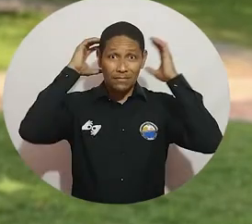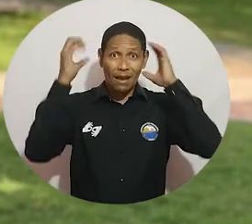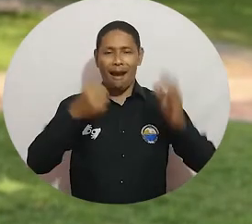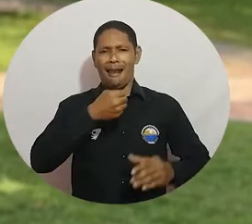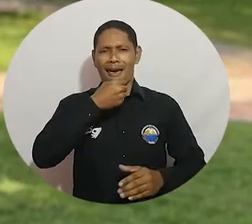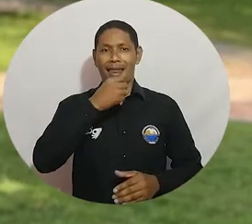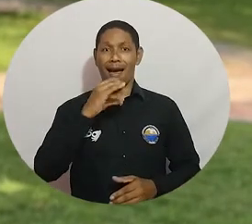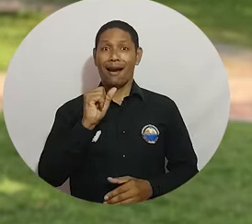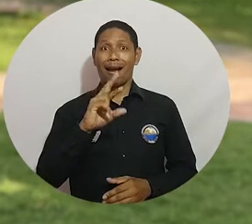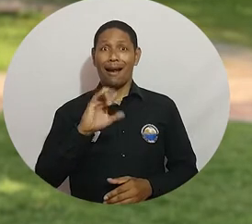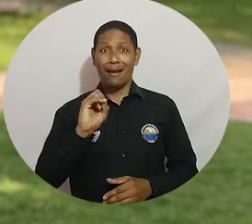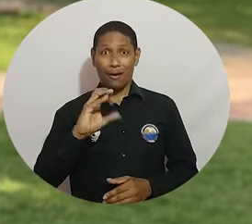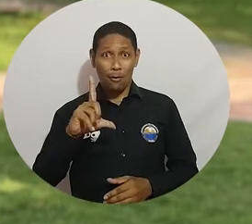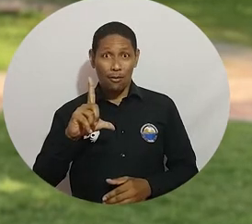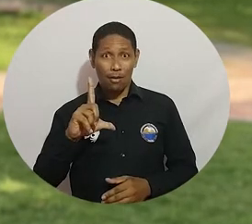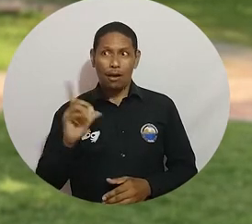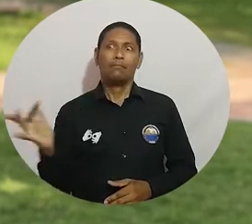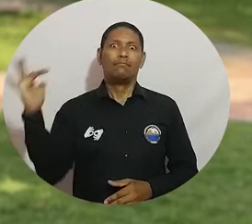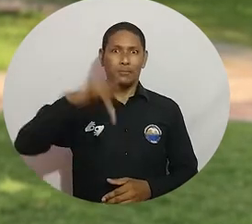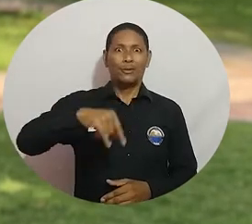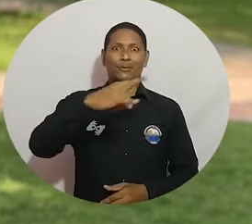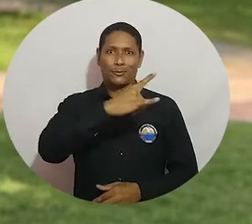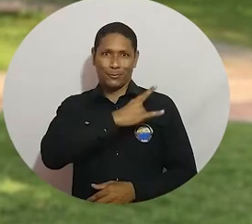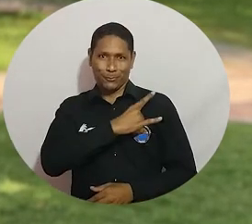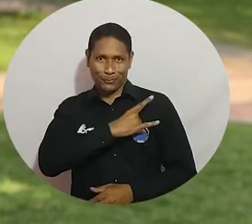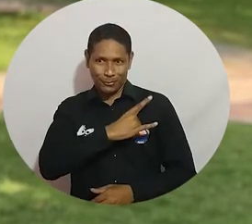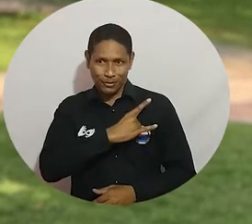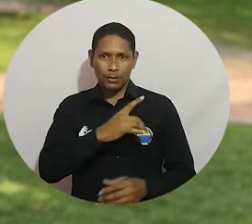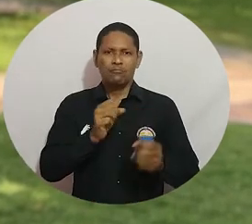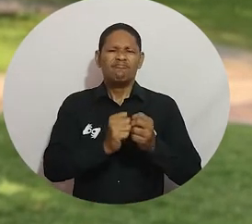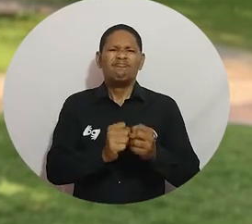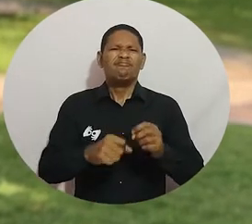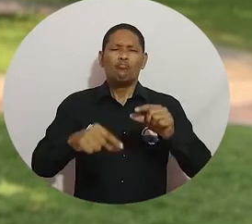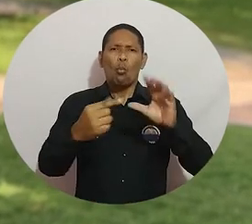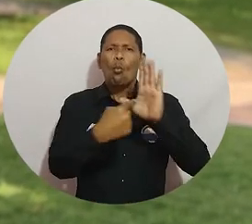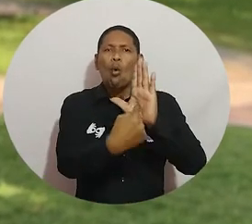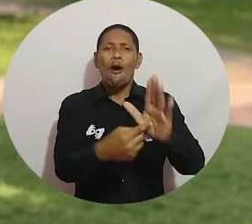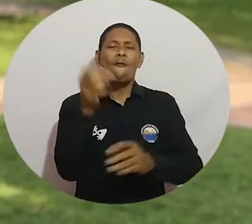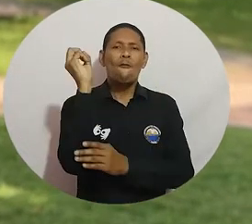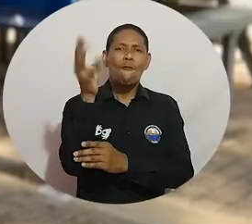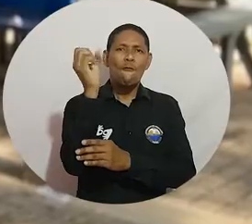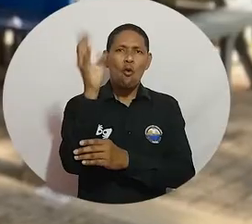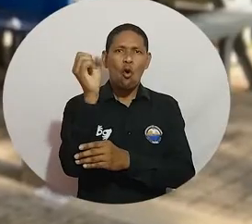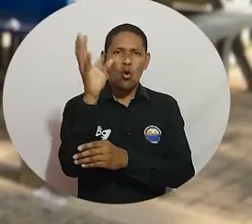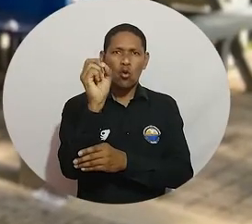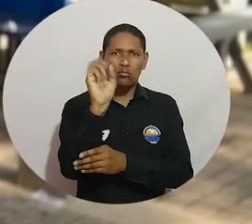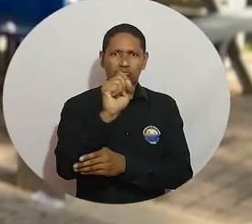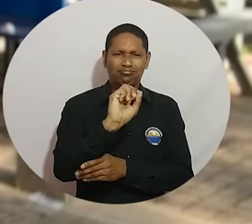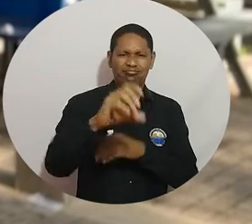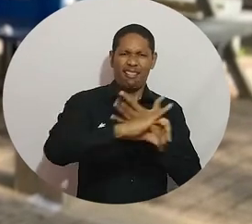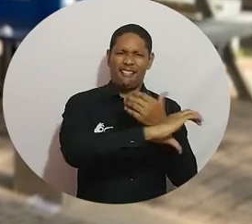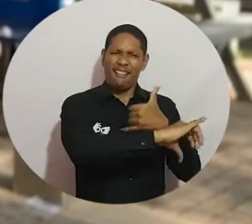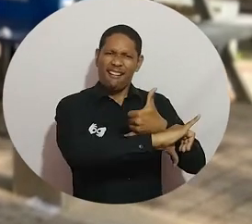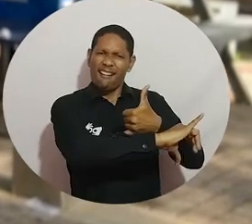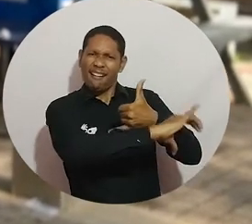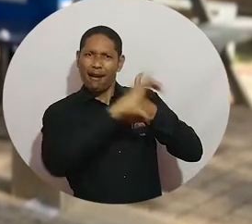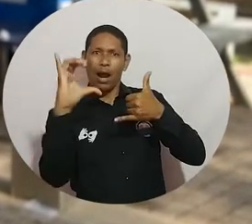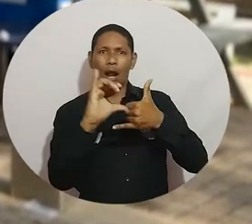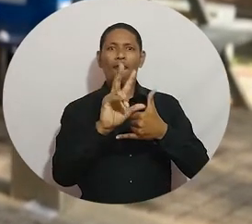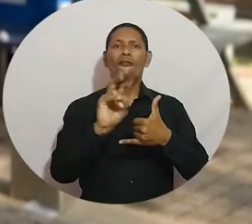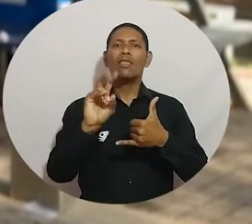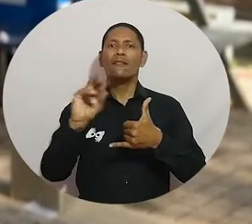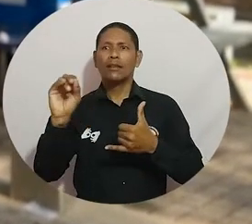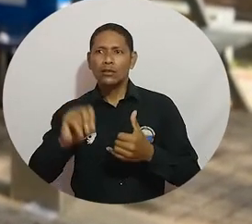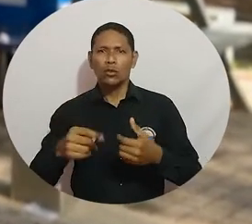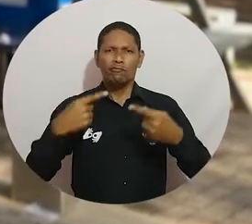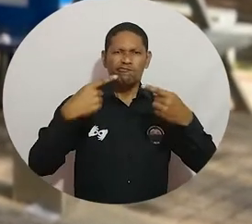Caracol Radio tuvo al campus de Unimagdalena para desarrollar el foro Reto Caribe 2022. Como protagonistas de un diálogo regional